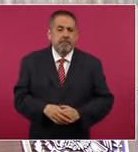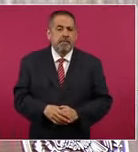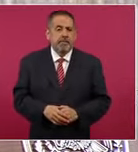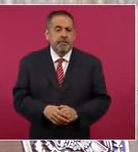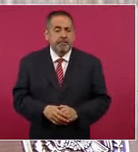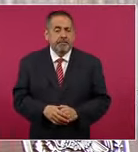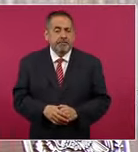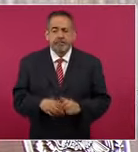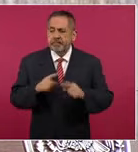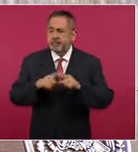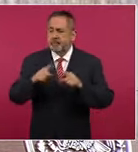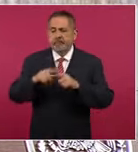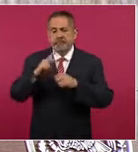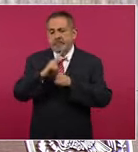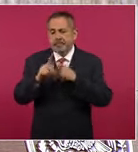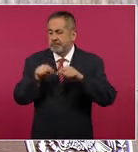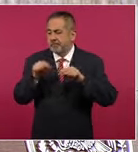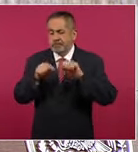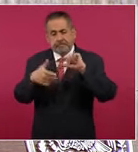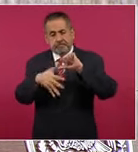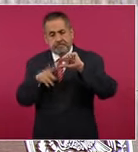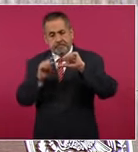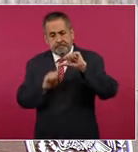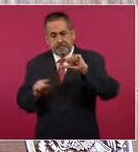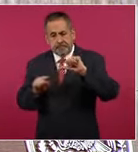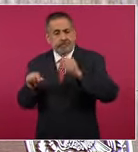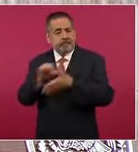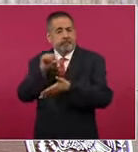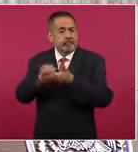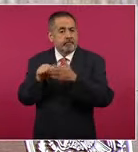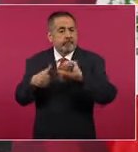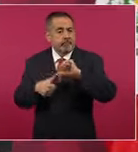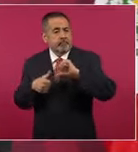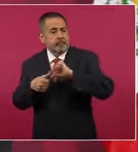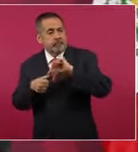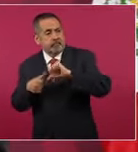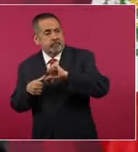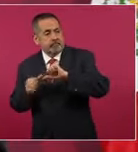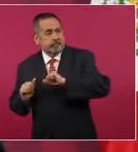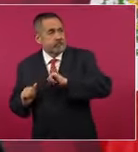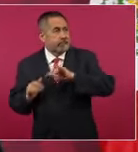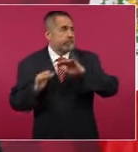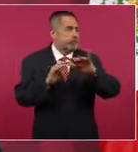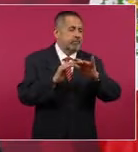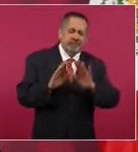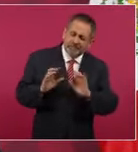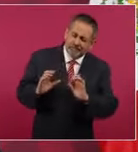de distintos países, de Centroamérica, de Sudamérica.